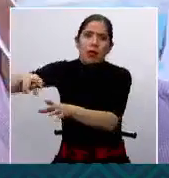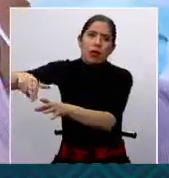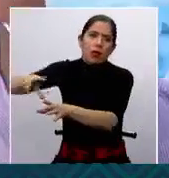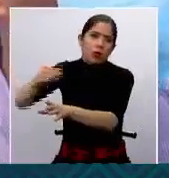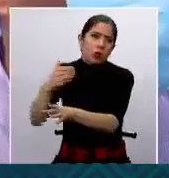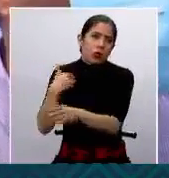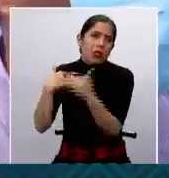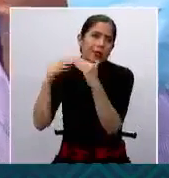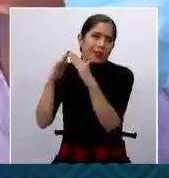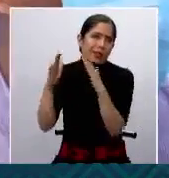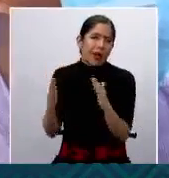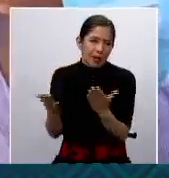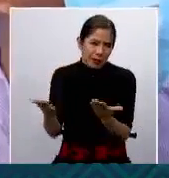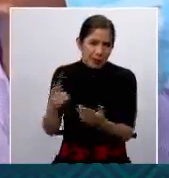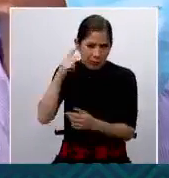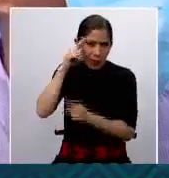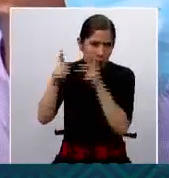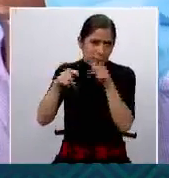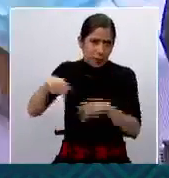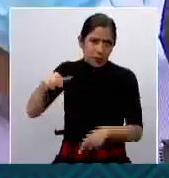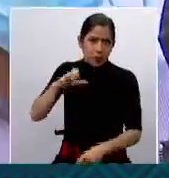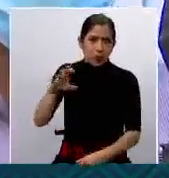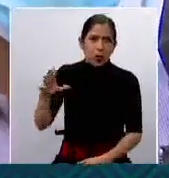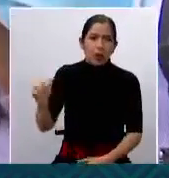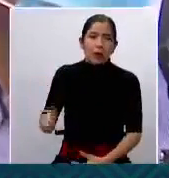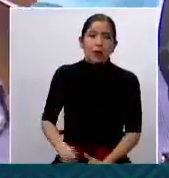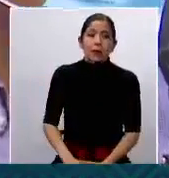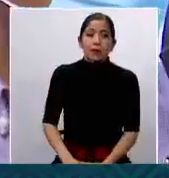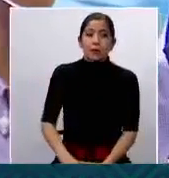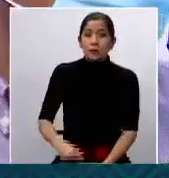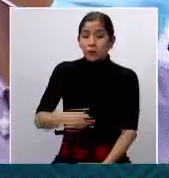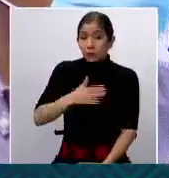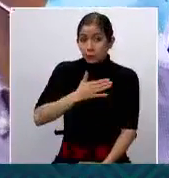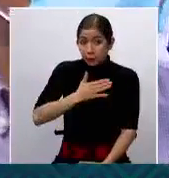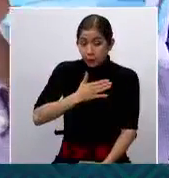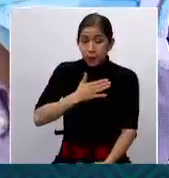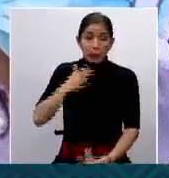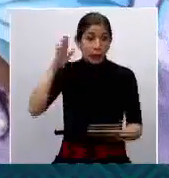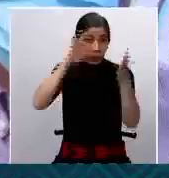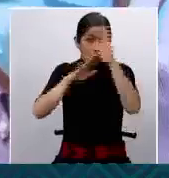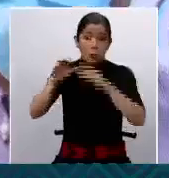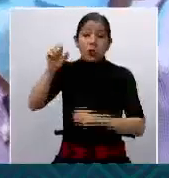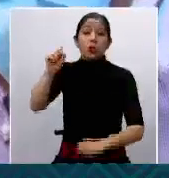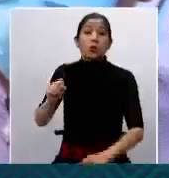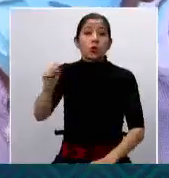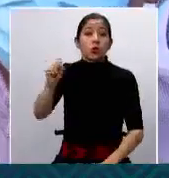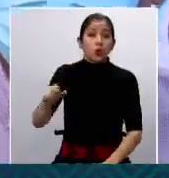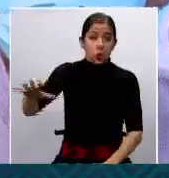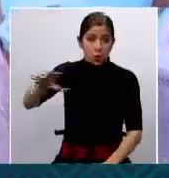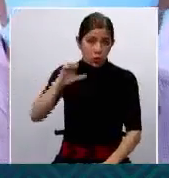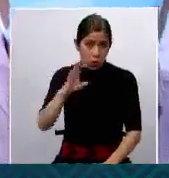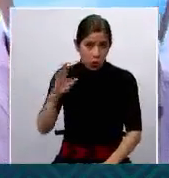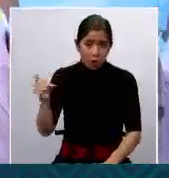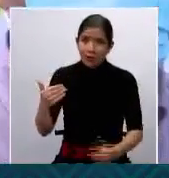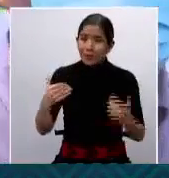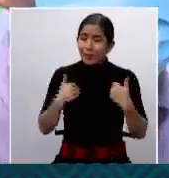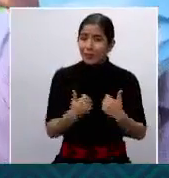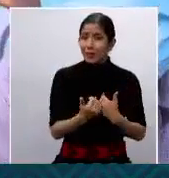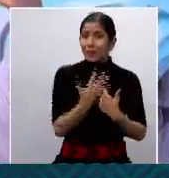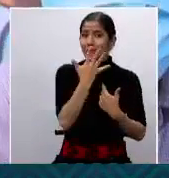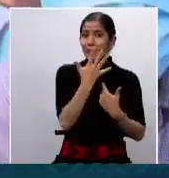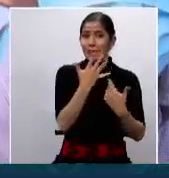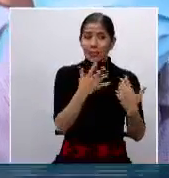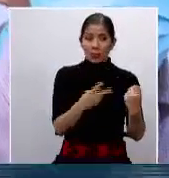dentro de los domicilios para la población cochabambina. A mí me preocupa la zona sur, o sea, tenemos 5 tanques, de esos 5 tanques solamente